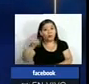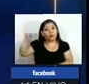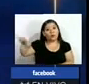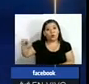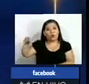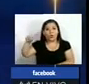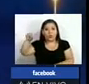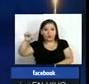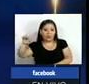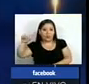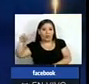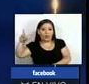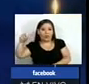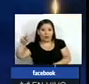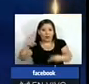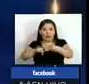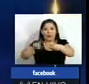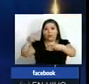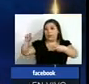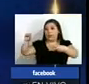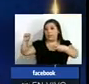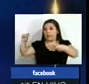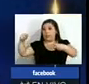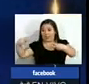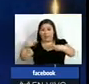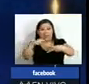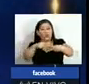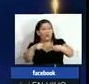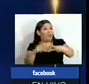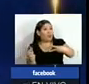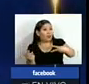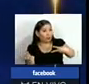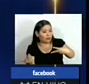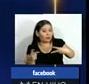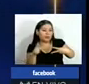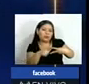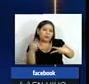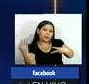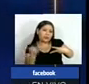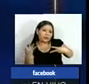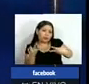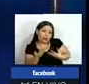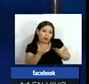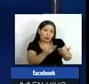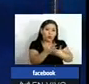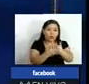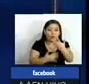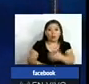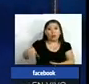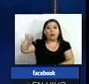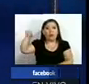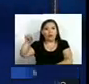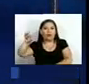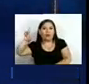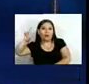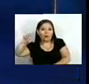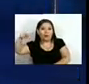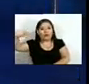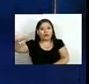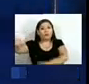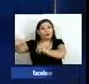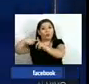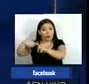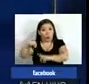Adán Maravilla y Lisette Lucero necesitan de tipo de sangre ARH positivo. Si